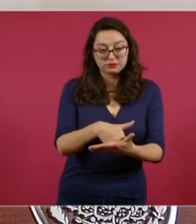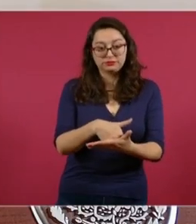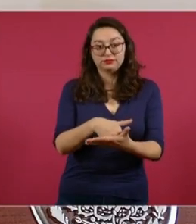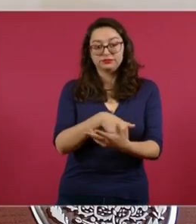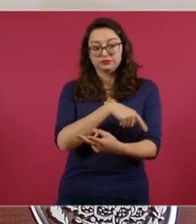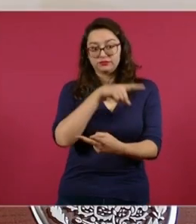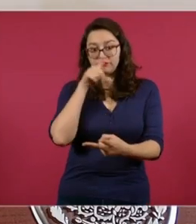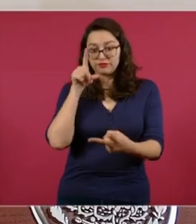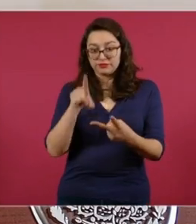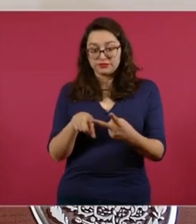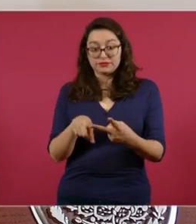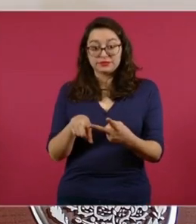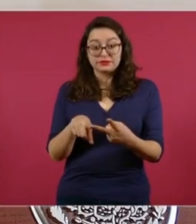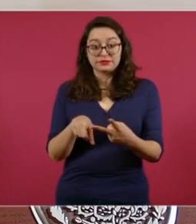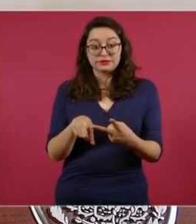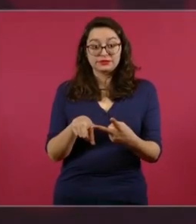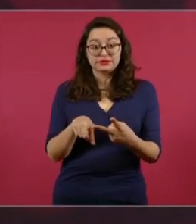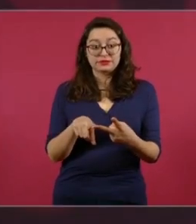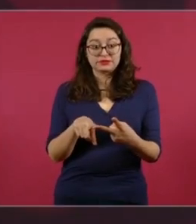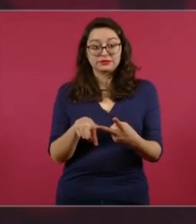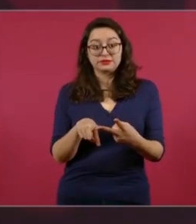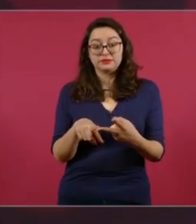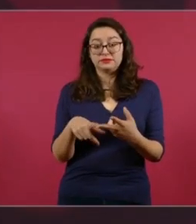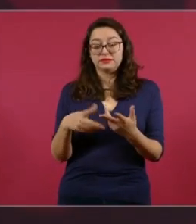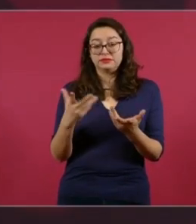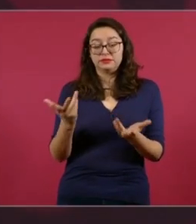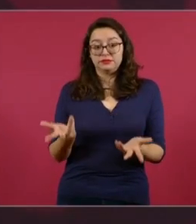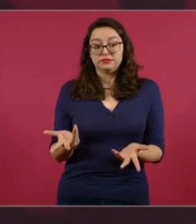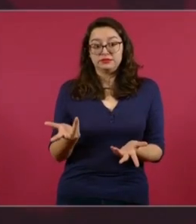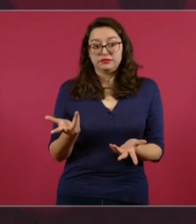Estamos por inaugurar, lo veíamos ayer, antier,